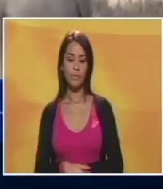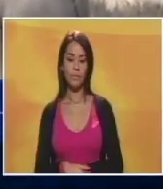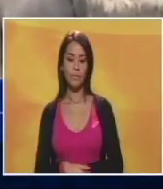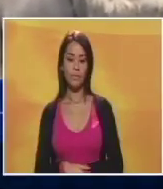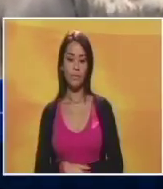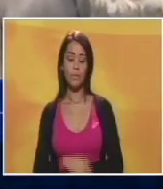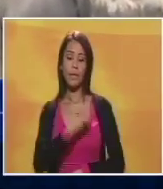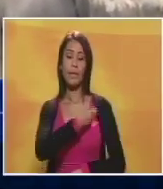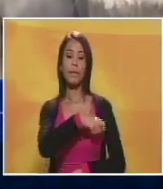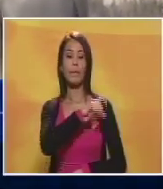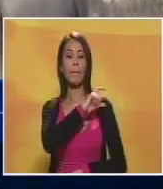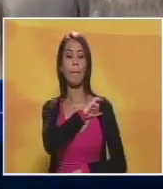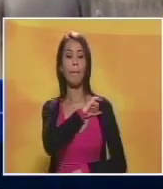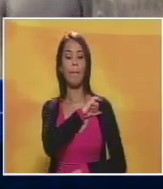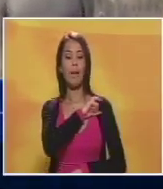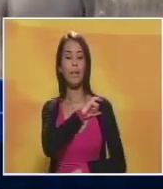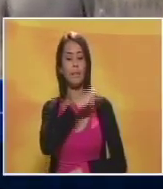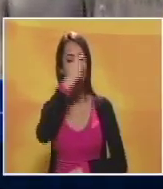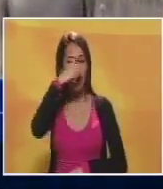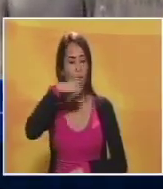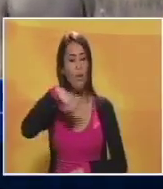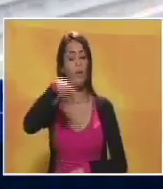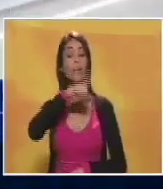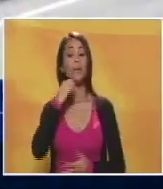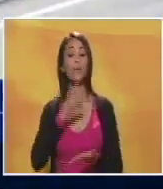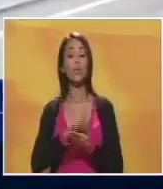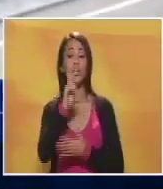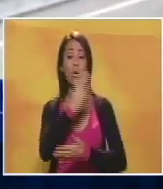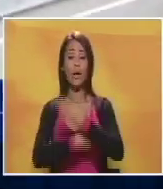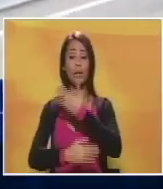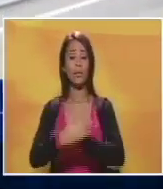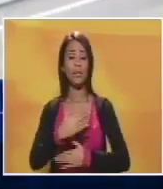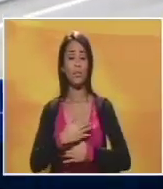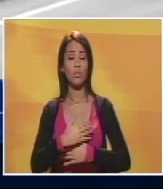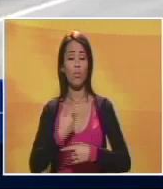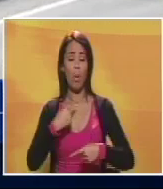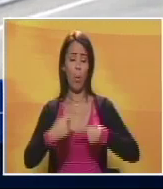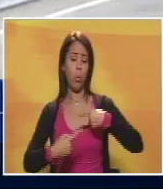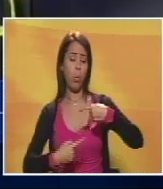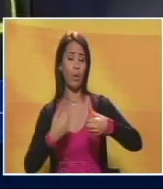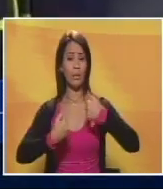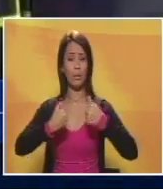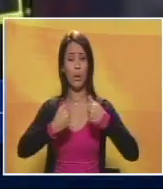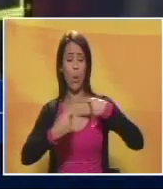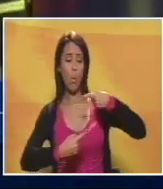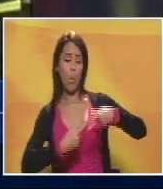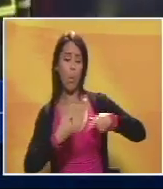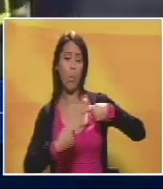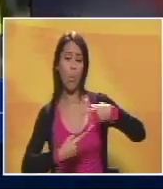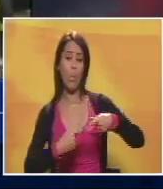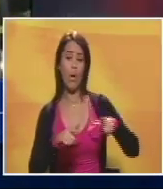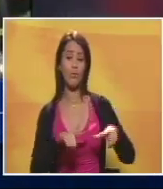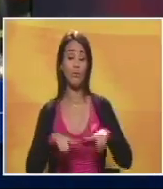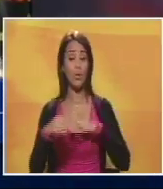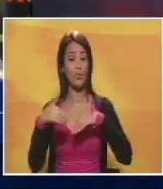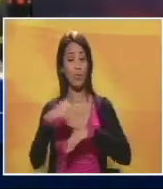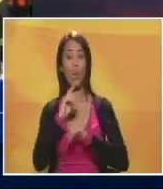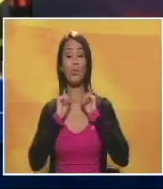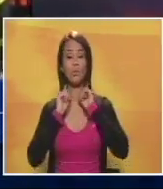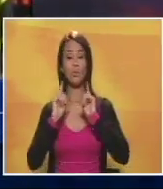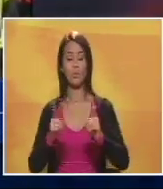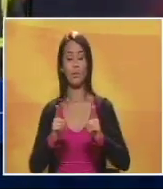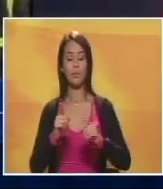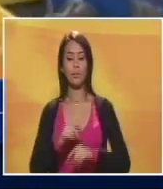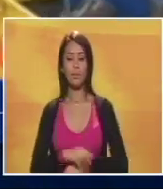En España, un elefante murió y 2 resultaron heridos tras volcarse el camión de un circo en una autopista de la provincia